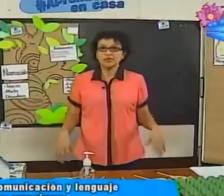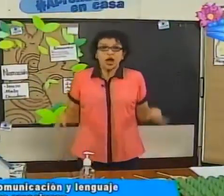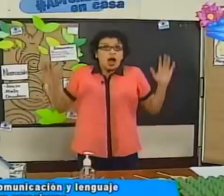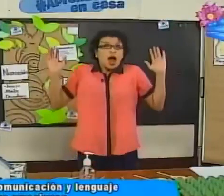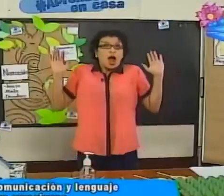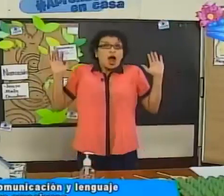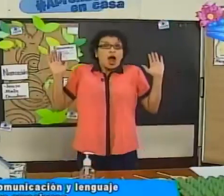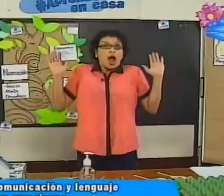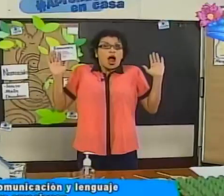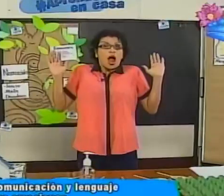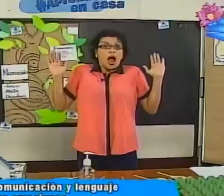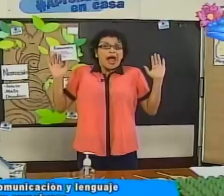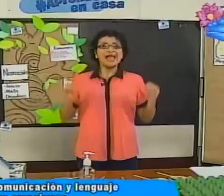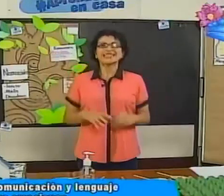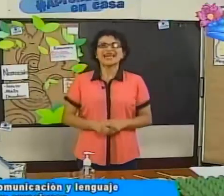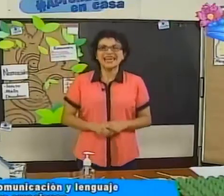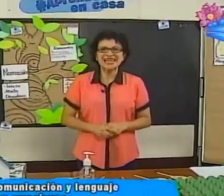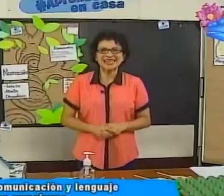¿cómo hacemos?